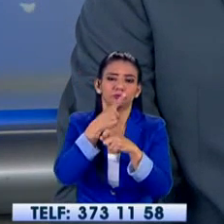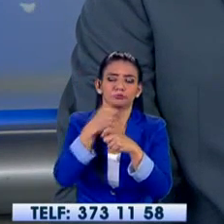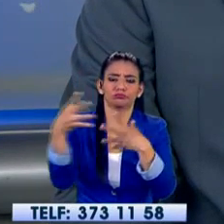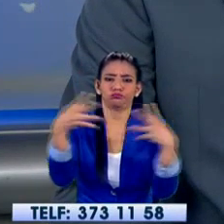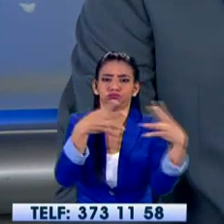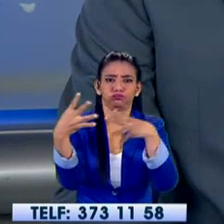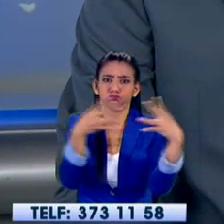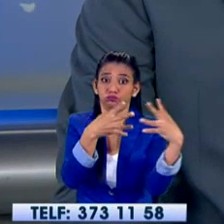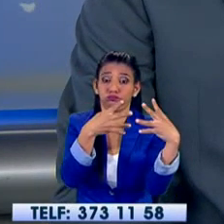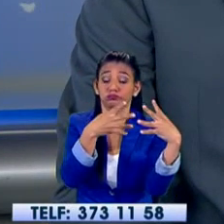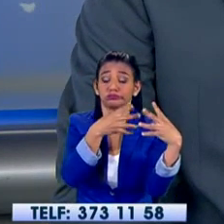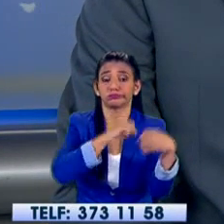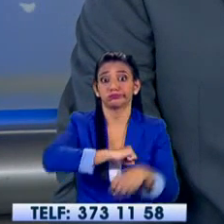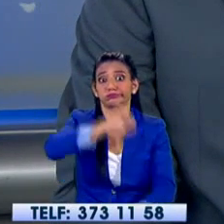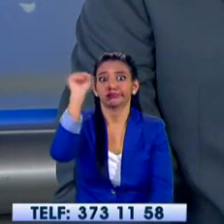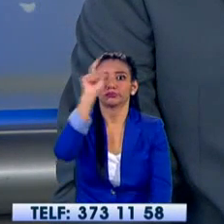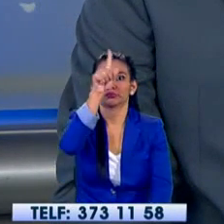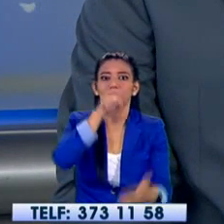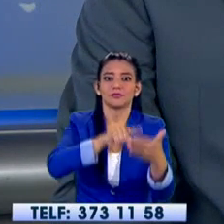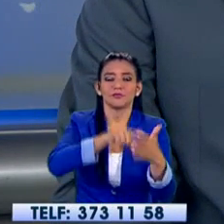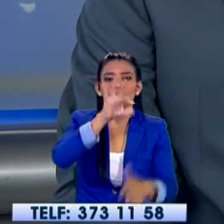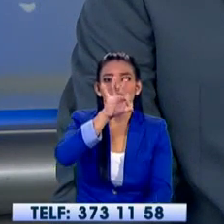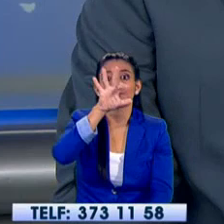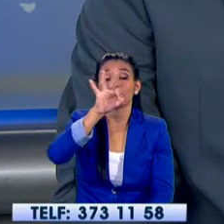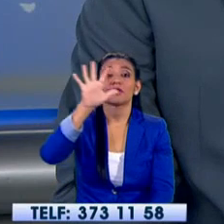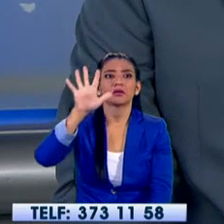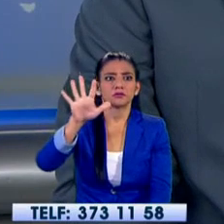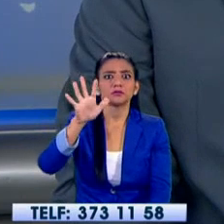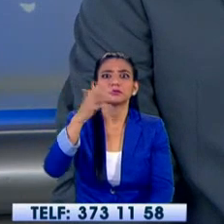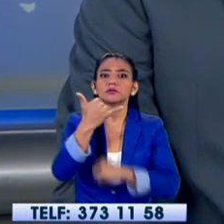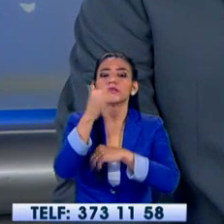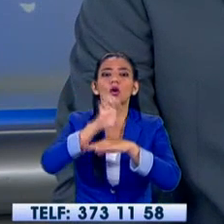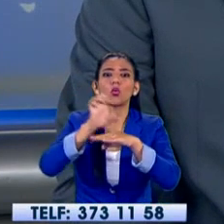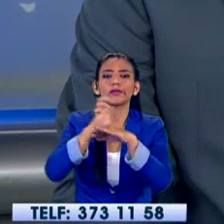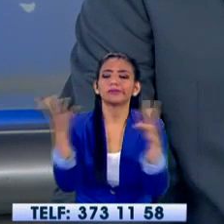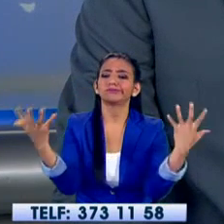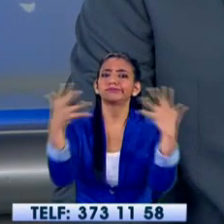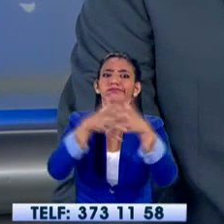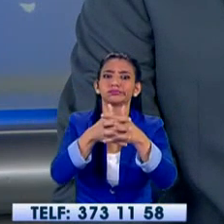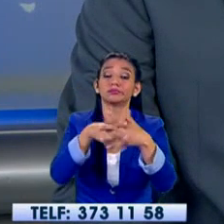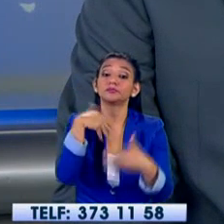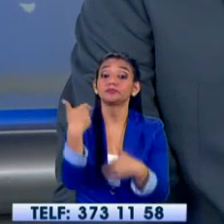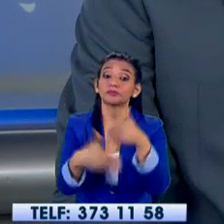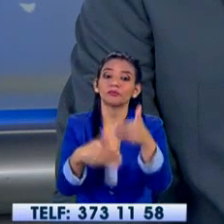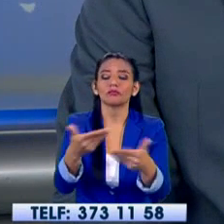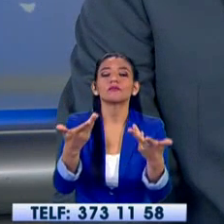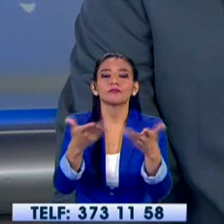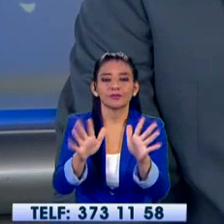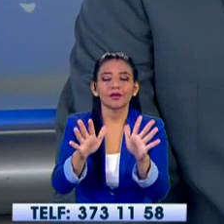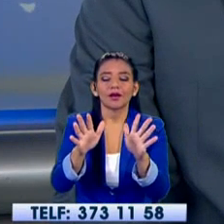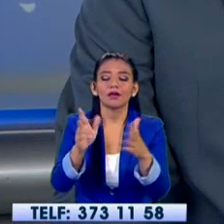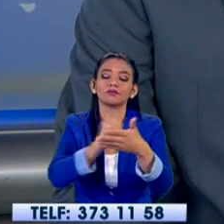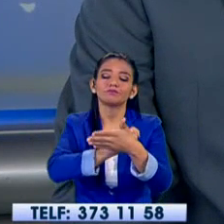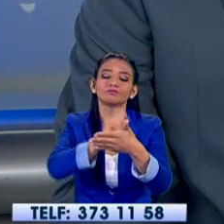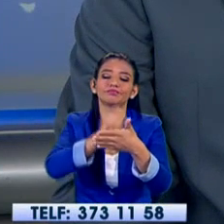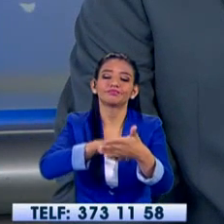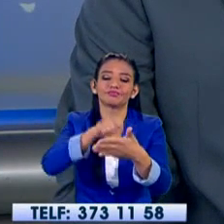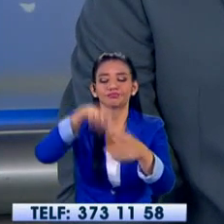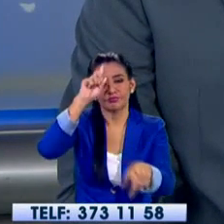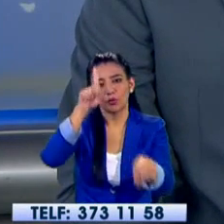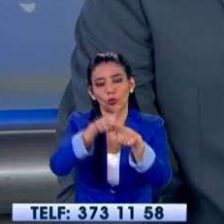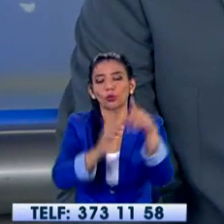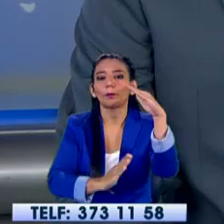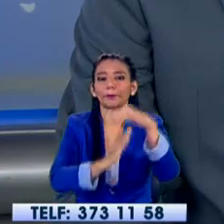La victoria conseguida en 1995 unió a todo el país y fue el camino para años más tarde firmar en Brasilia el histórico acuerdo de